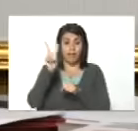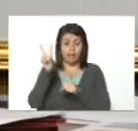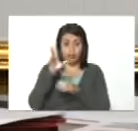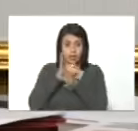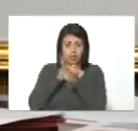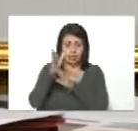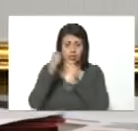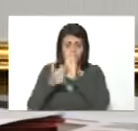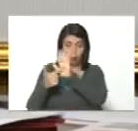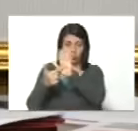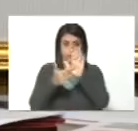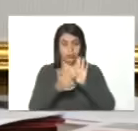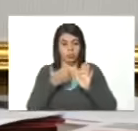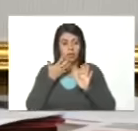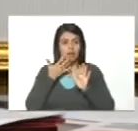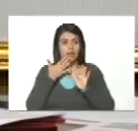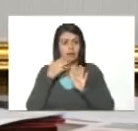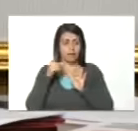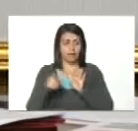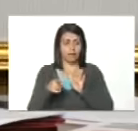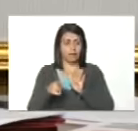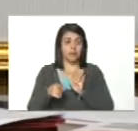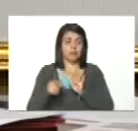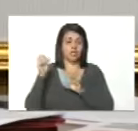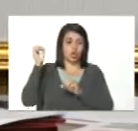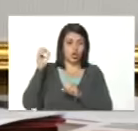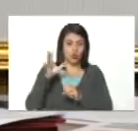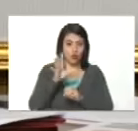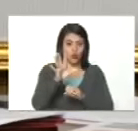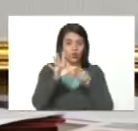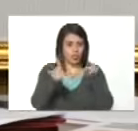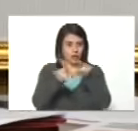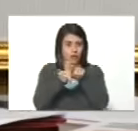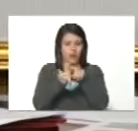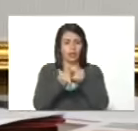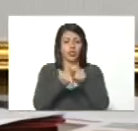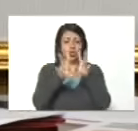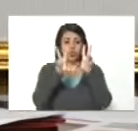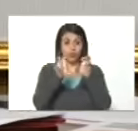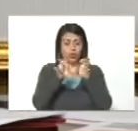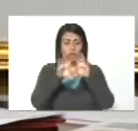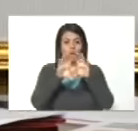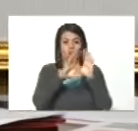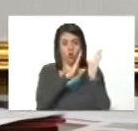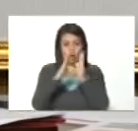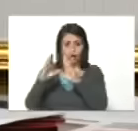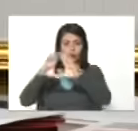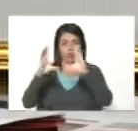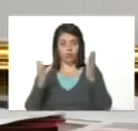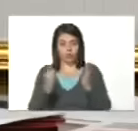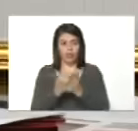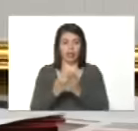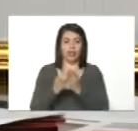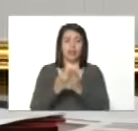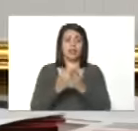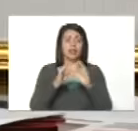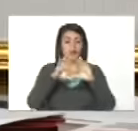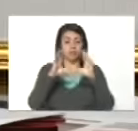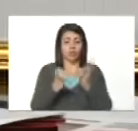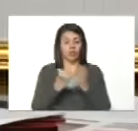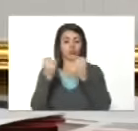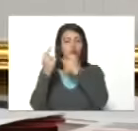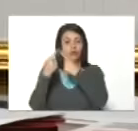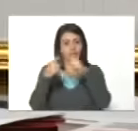siendo ejemplo y siga siendo luz en este nuevo orden mundial y en este mundo multipolar. En